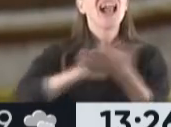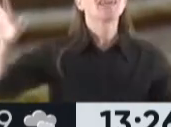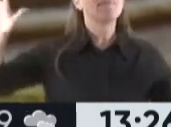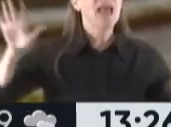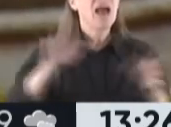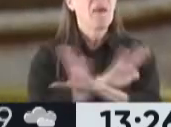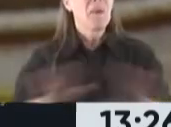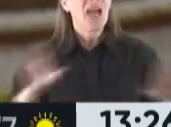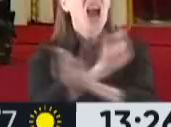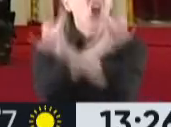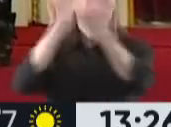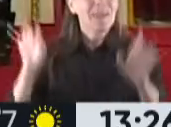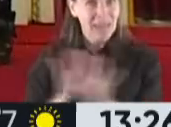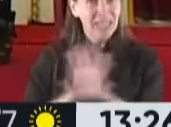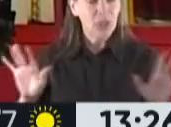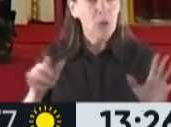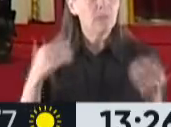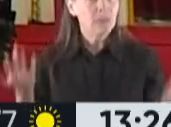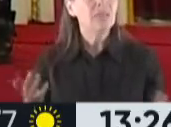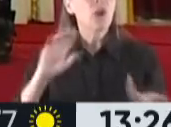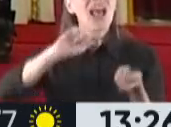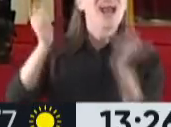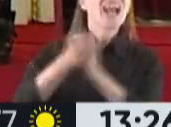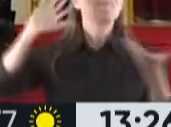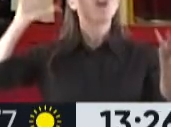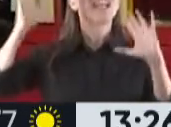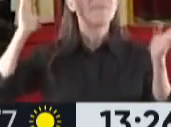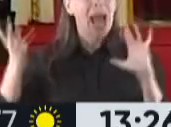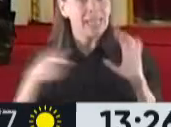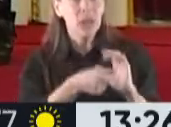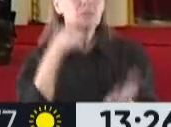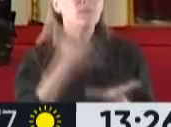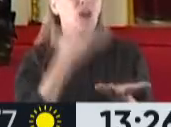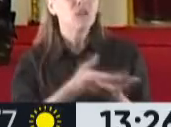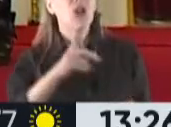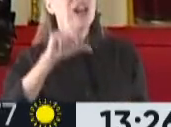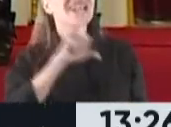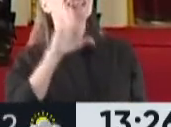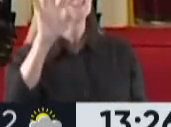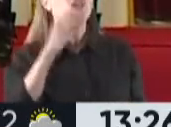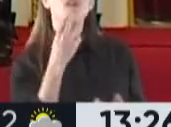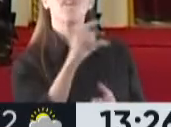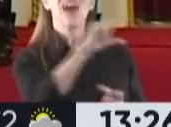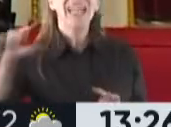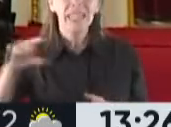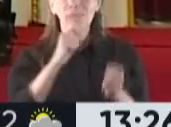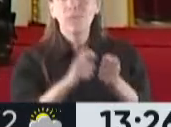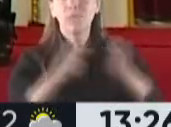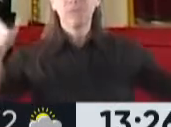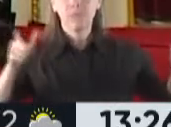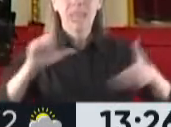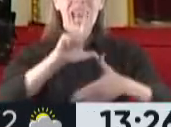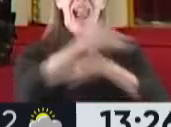cambio climático, la demanda de litio va a crecer de manera exponencial, no solo en Latinoamérica, sino en el